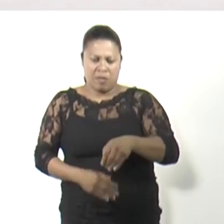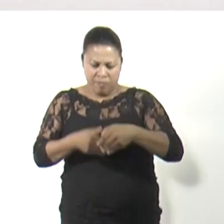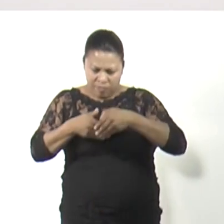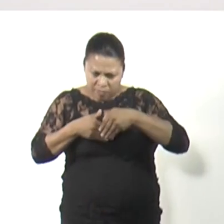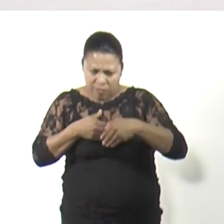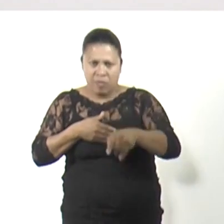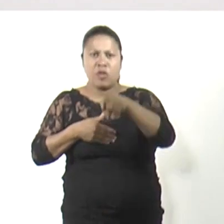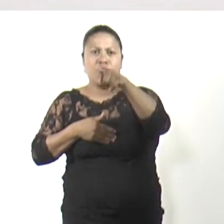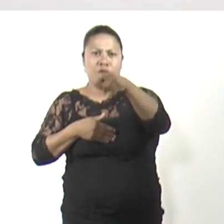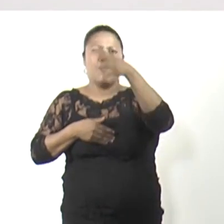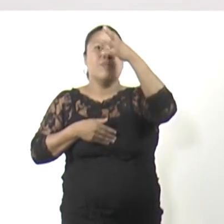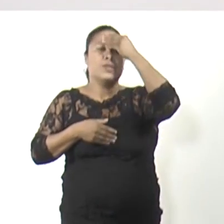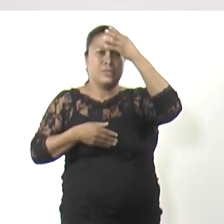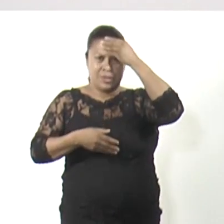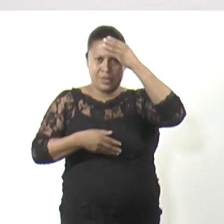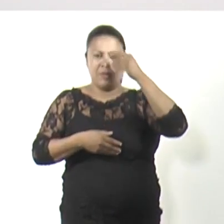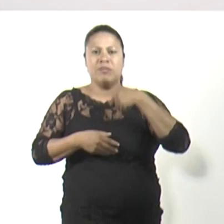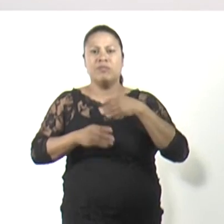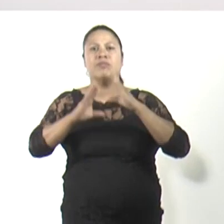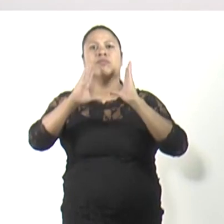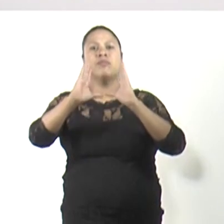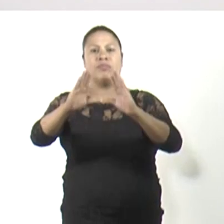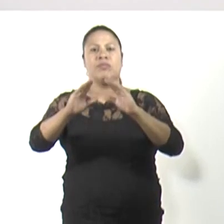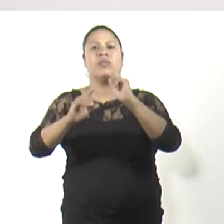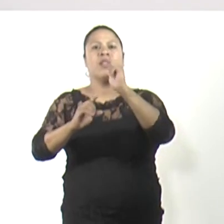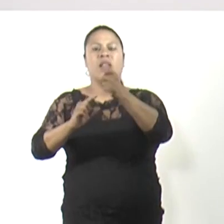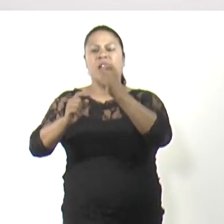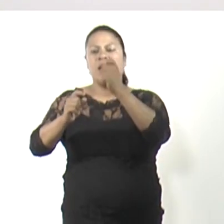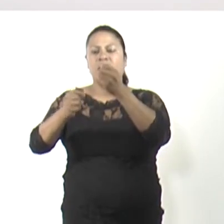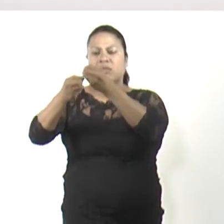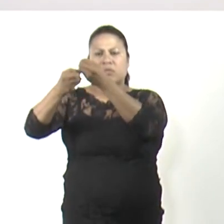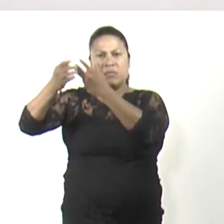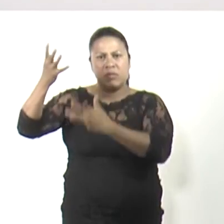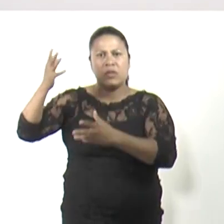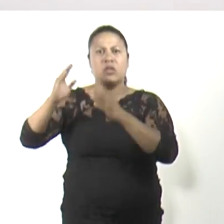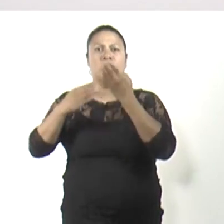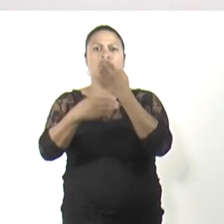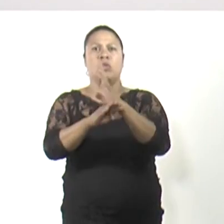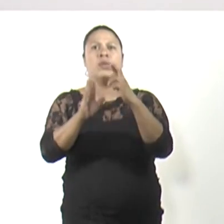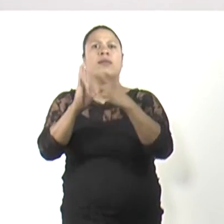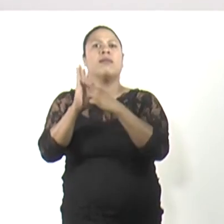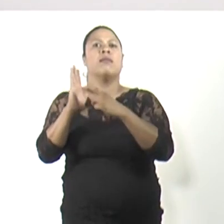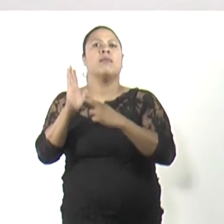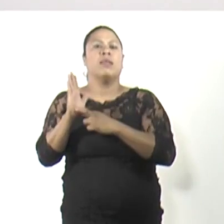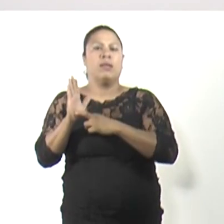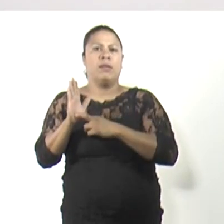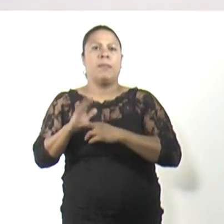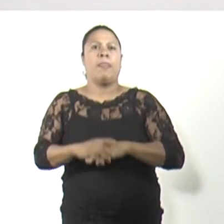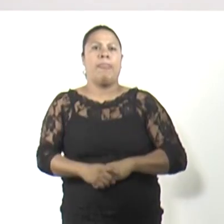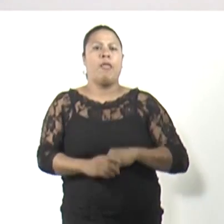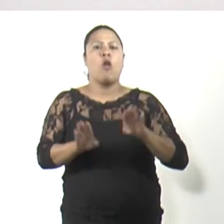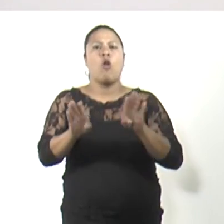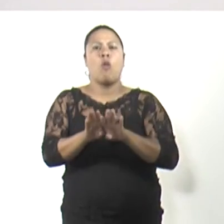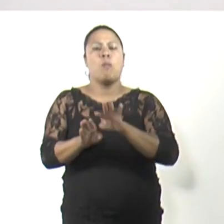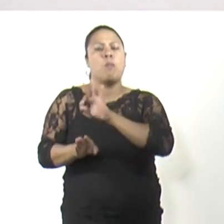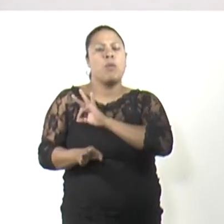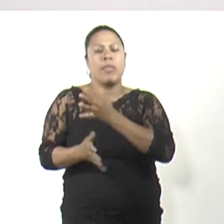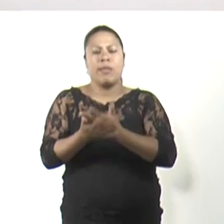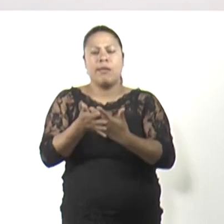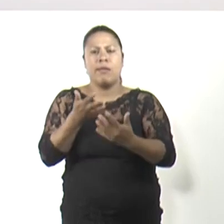vas a aprender el contenido, la estructura, pero sobre todo cómo elaborar un reglamento.